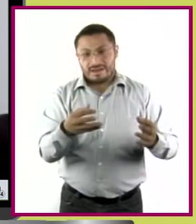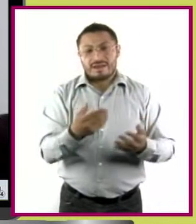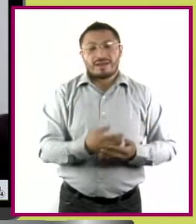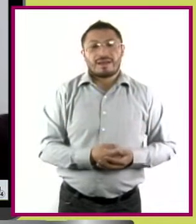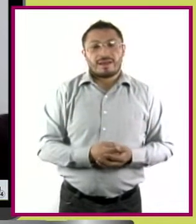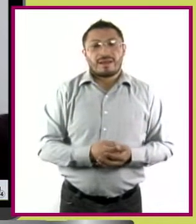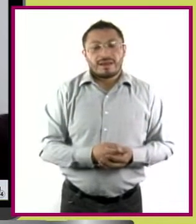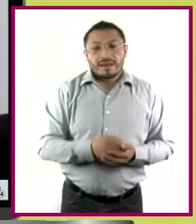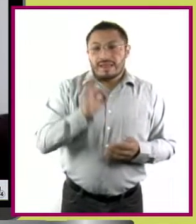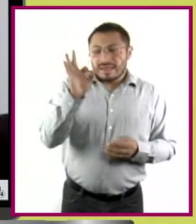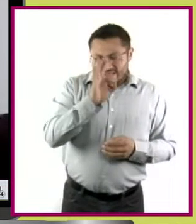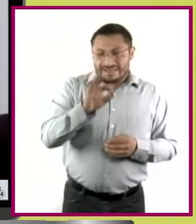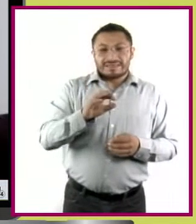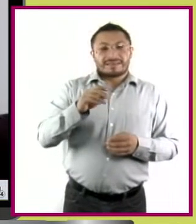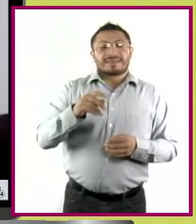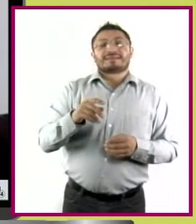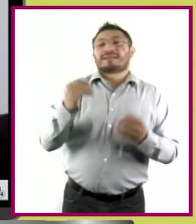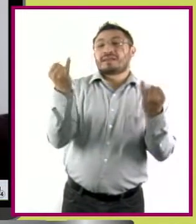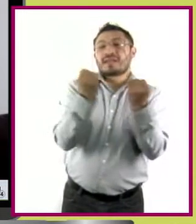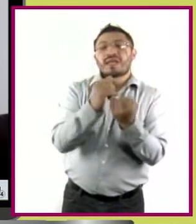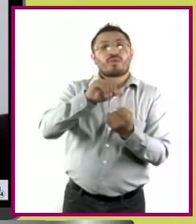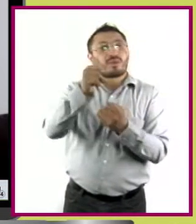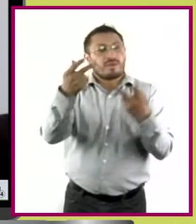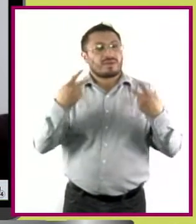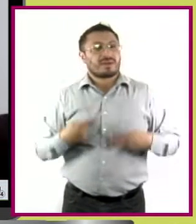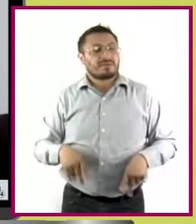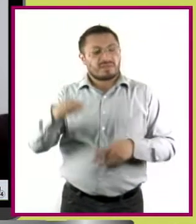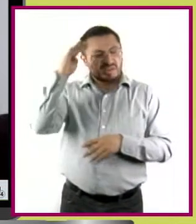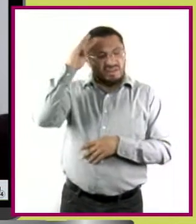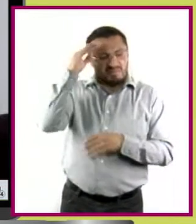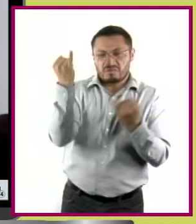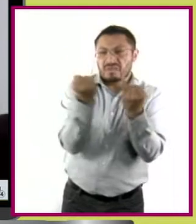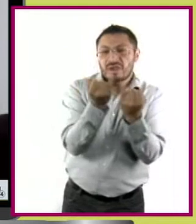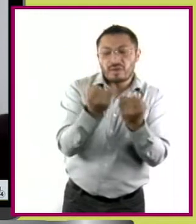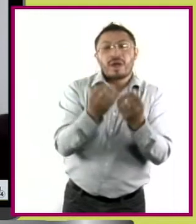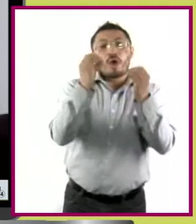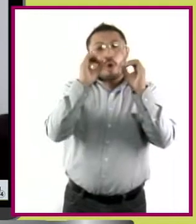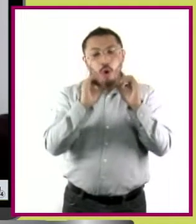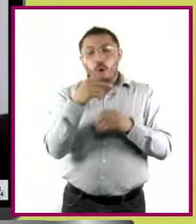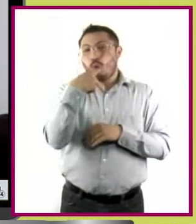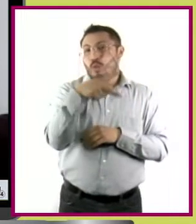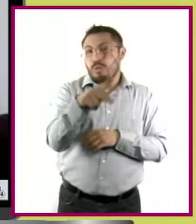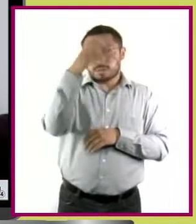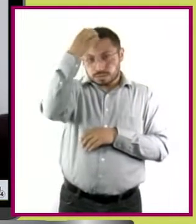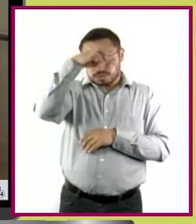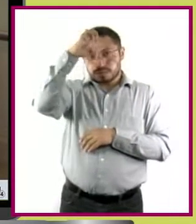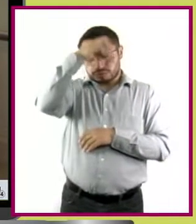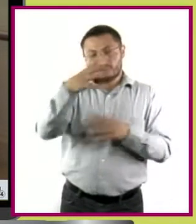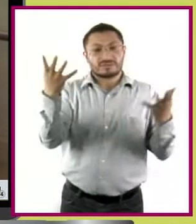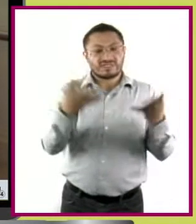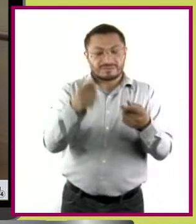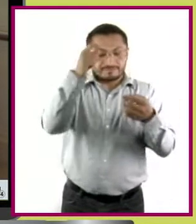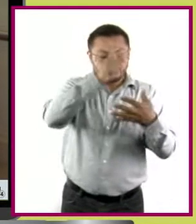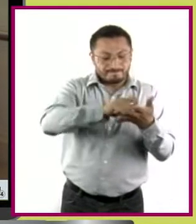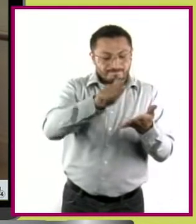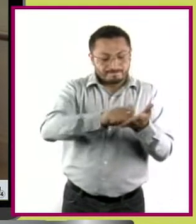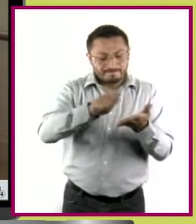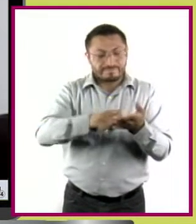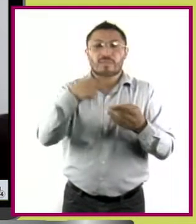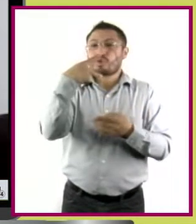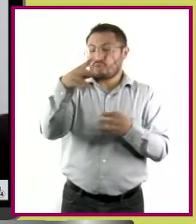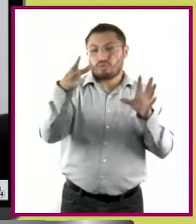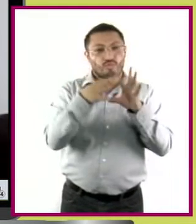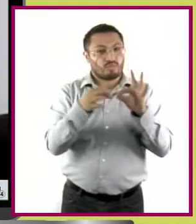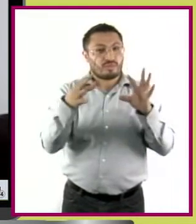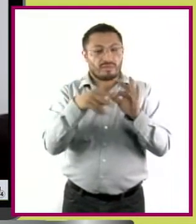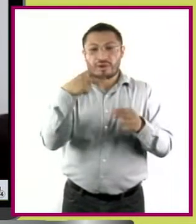de otros autores o en experiencias propias podríamos desarrollar estas. Y en las